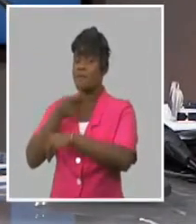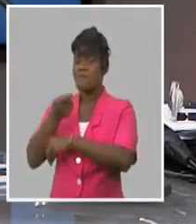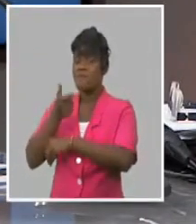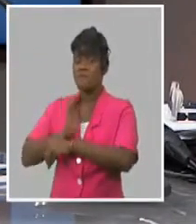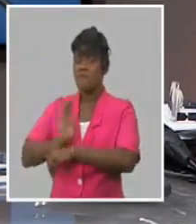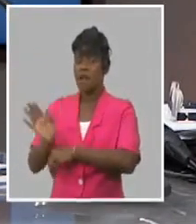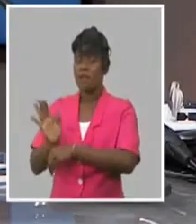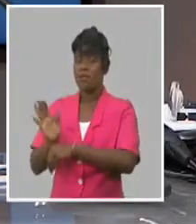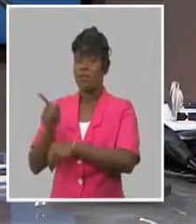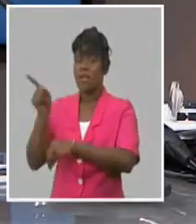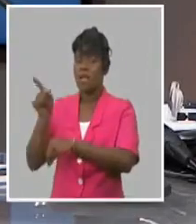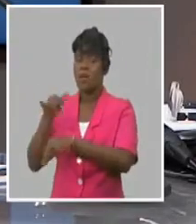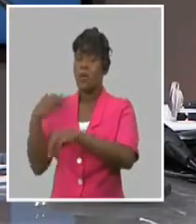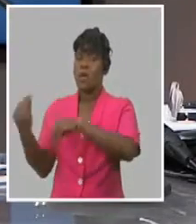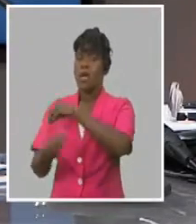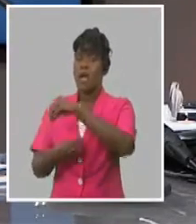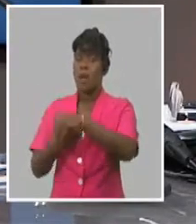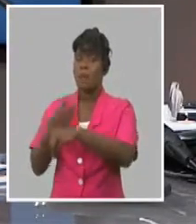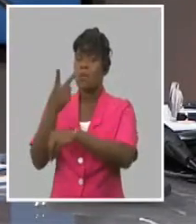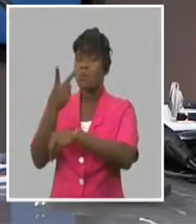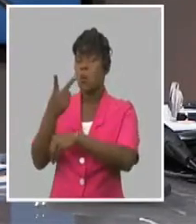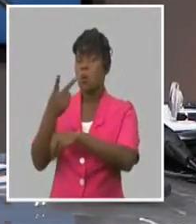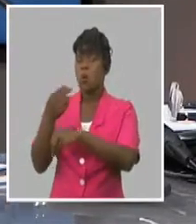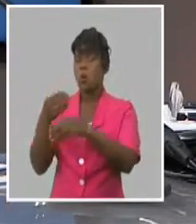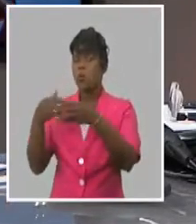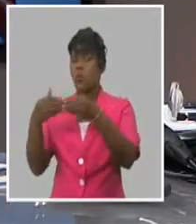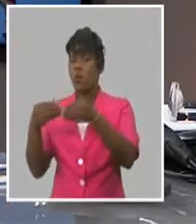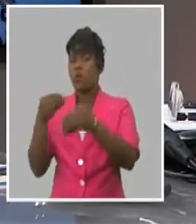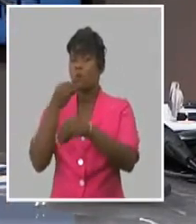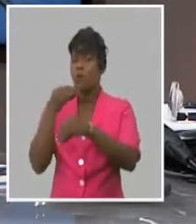tipo de cambio se va a mover entre 2 y 2.50.